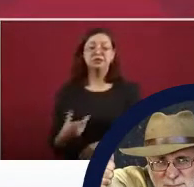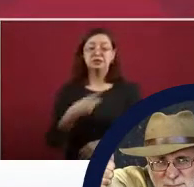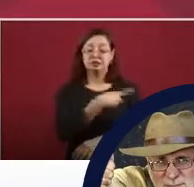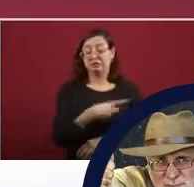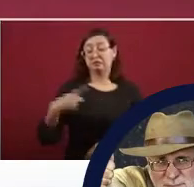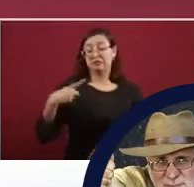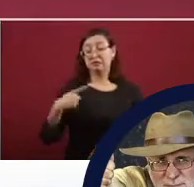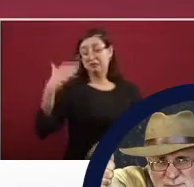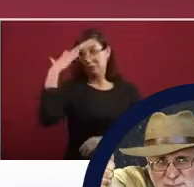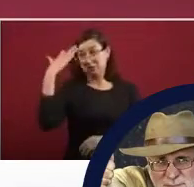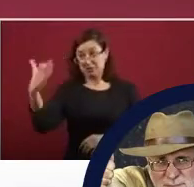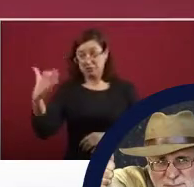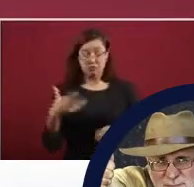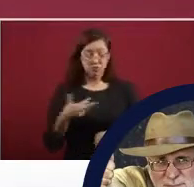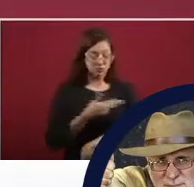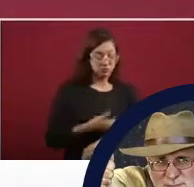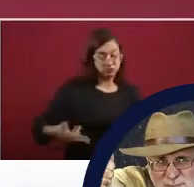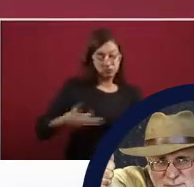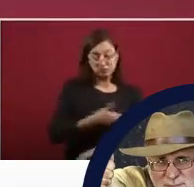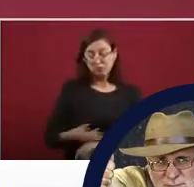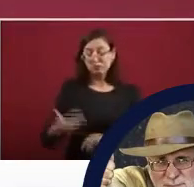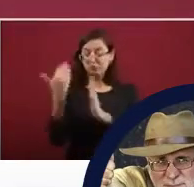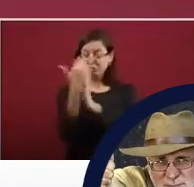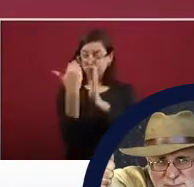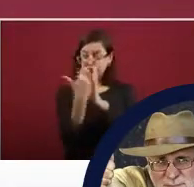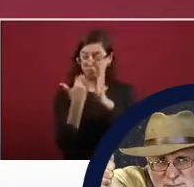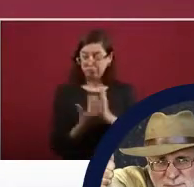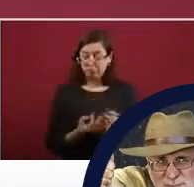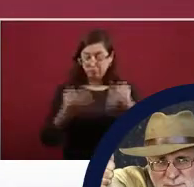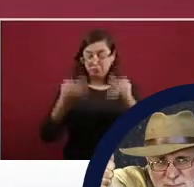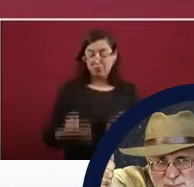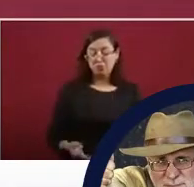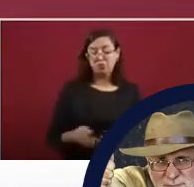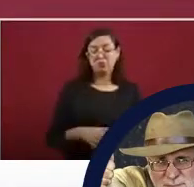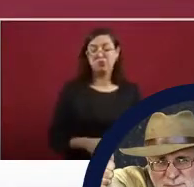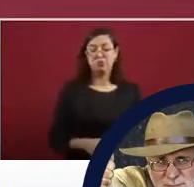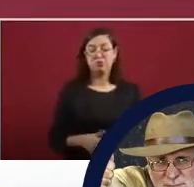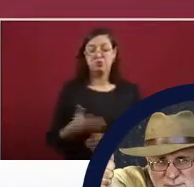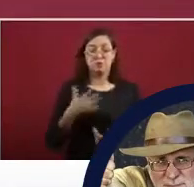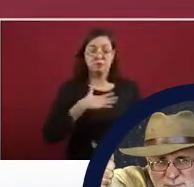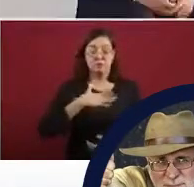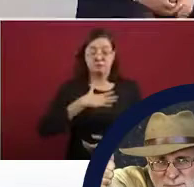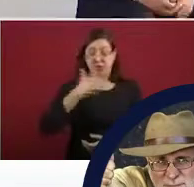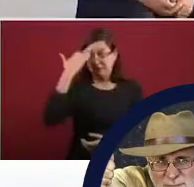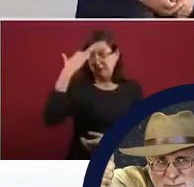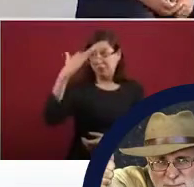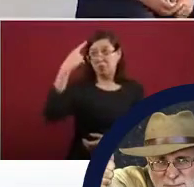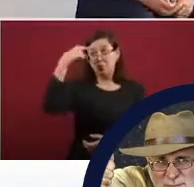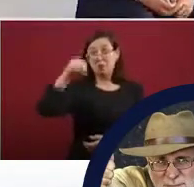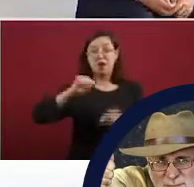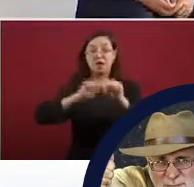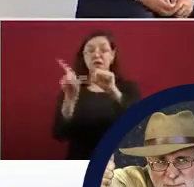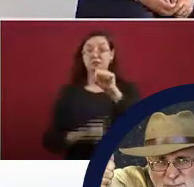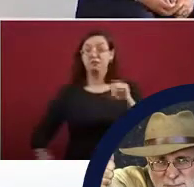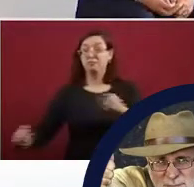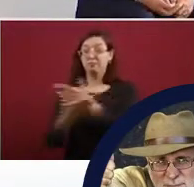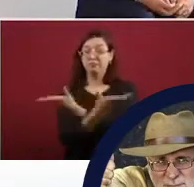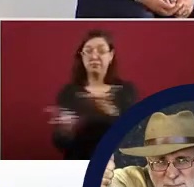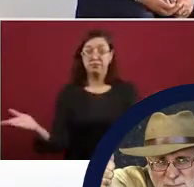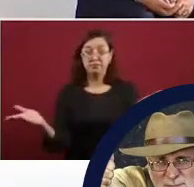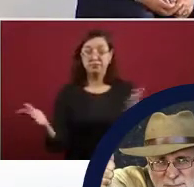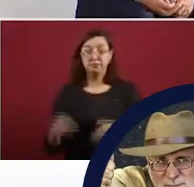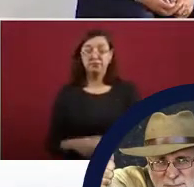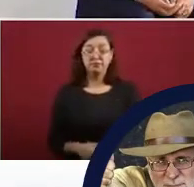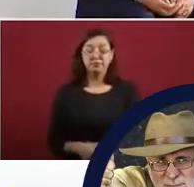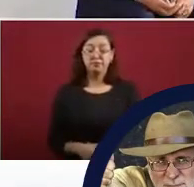primer aniversario de Andrés Manuel, que generalmente conocemos su estilo, que es de concentración. Vendrán las fiestas, que no